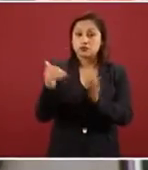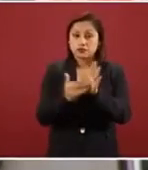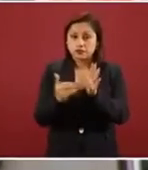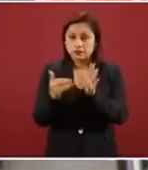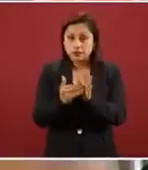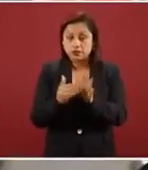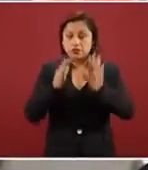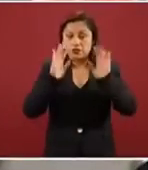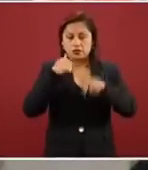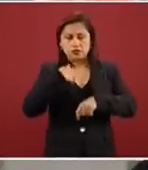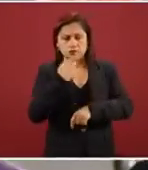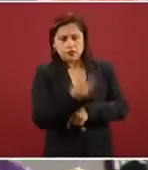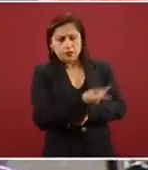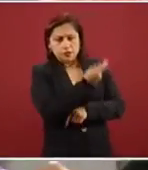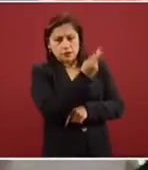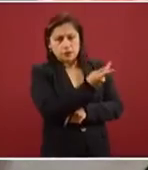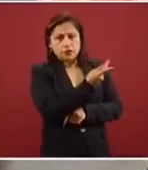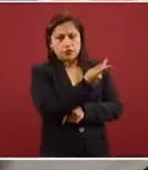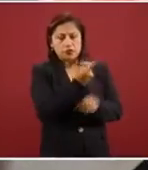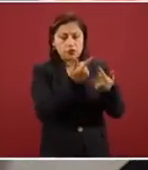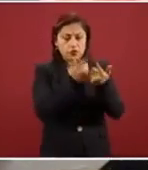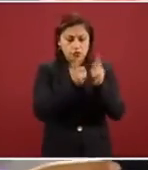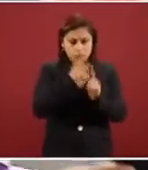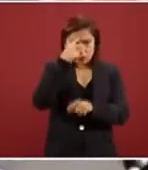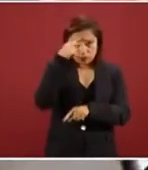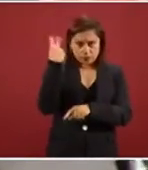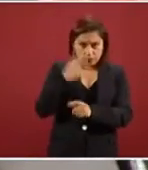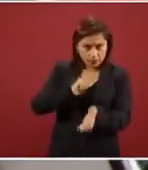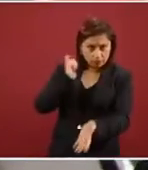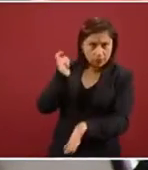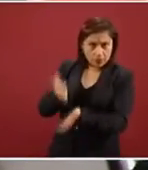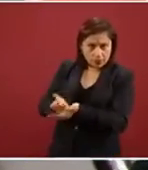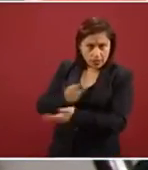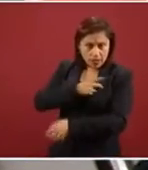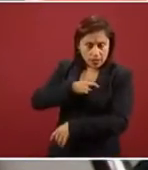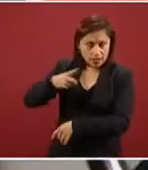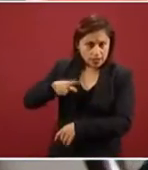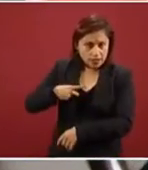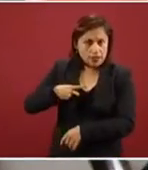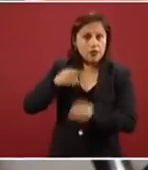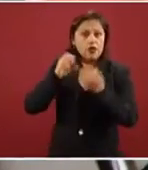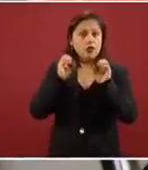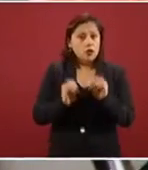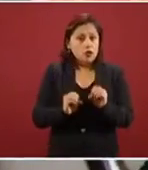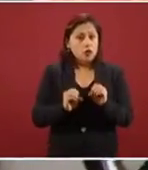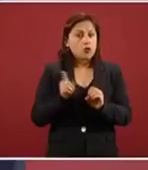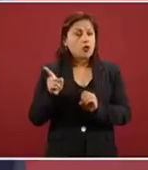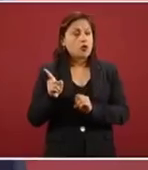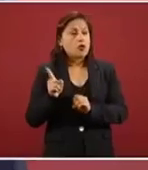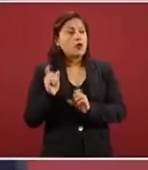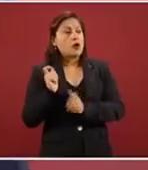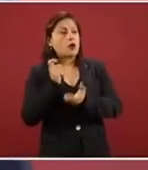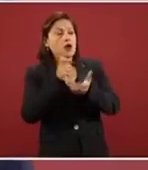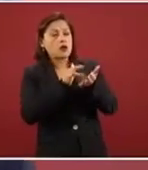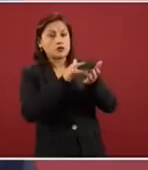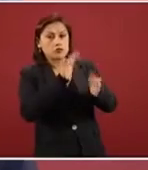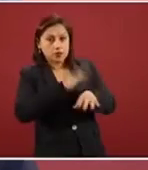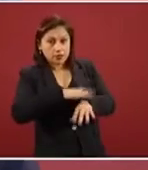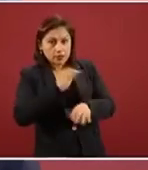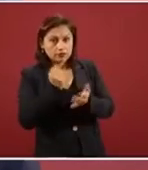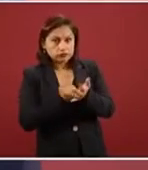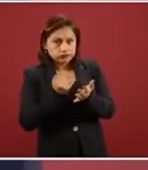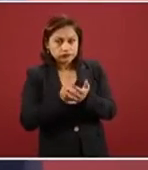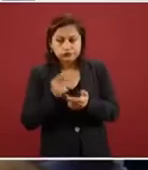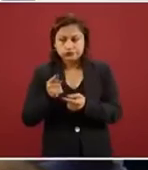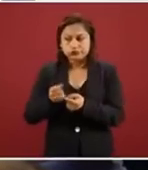se tiene una fecha para que Grupo México pague y si se planea reabrir este fideicomiso con más dinero? Pues el lunes